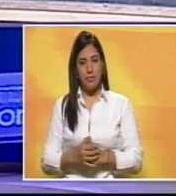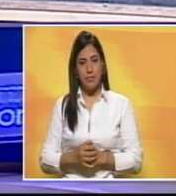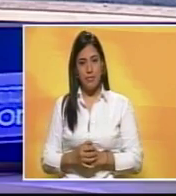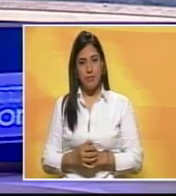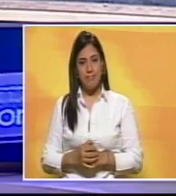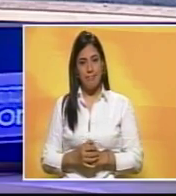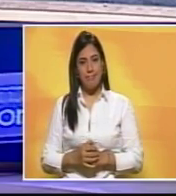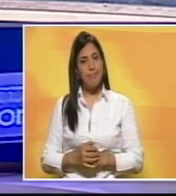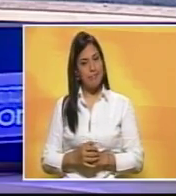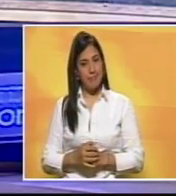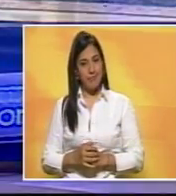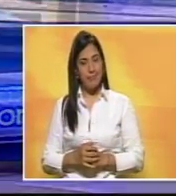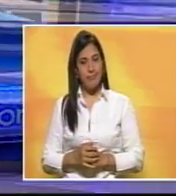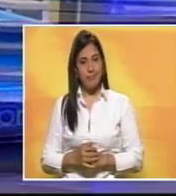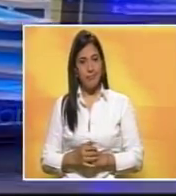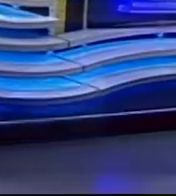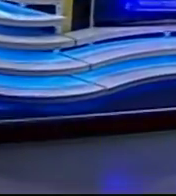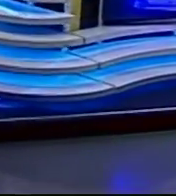información.